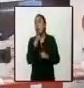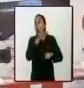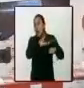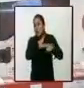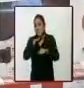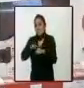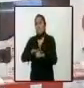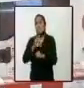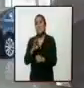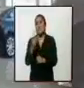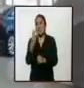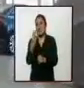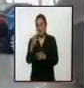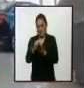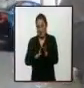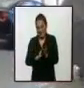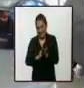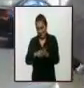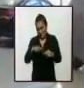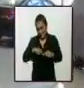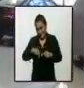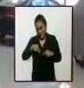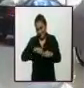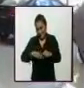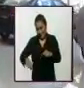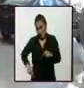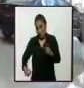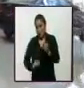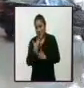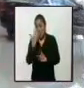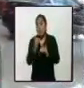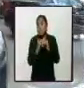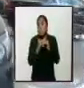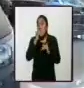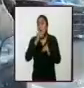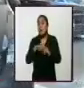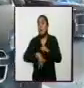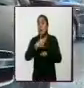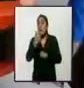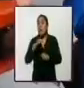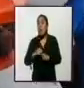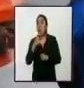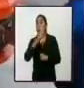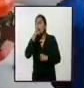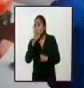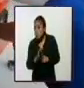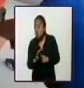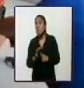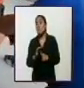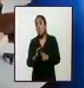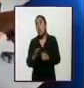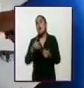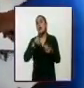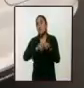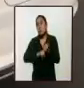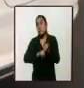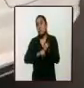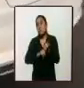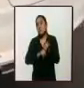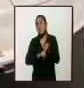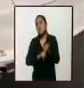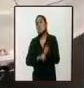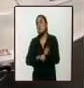que durante el tercer mes del actual gobierno este indicador tuvo un aumento anual de 13.8 por ciento, que se traduce en una importante